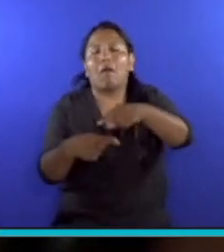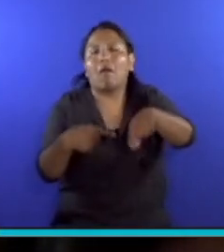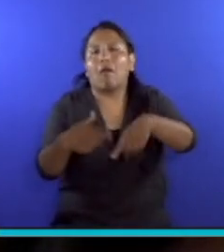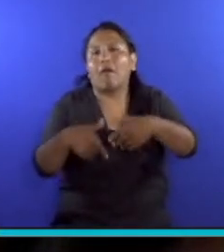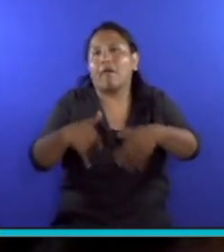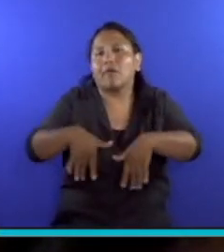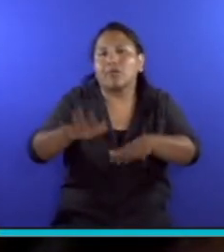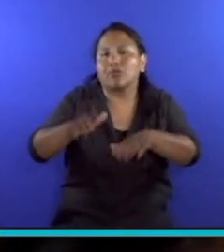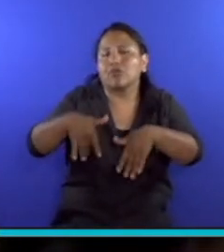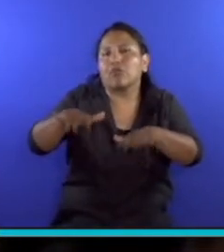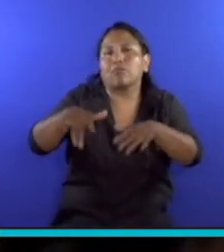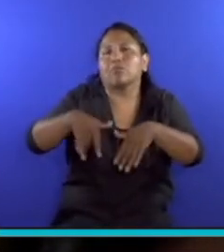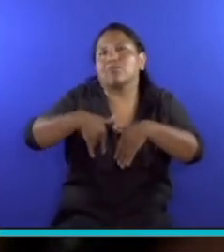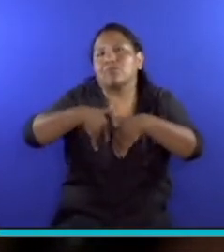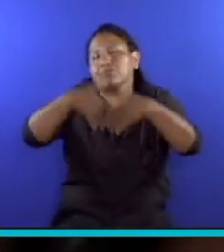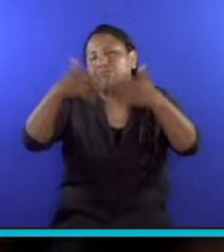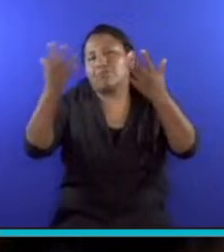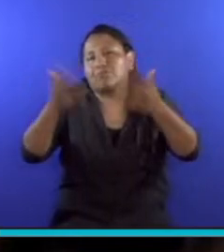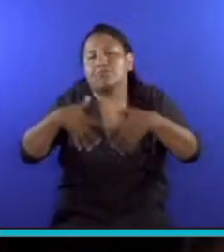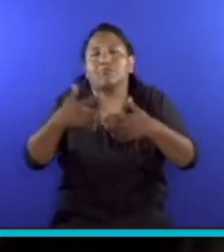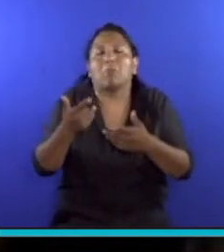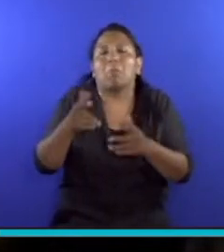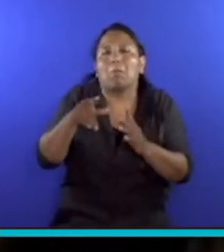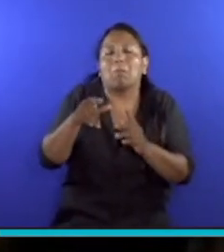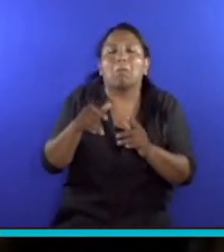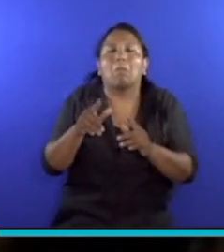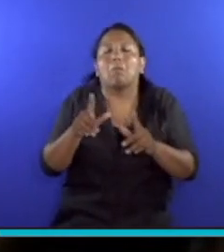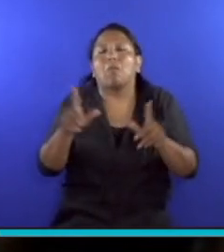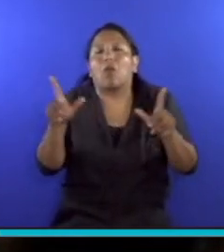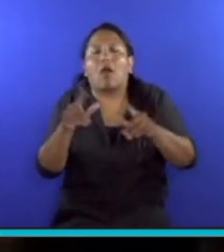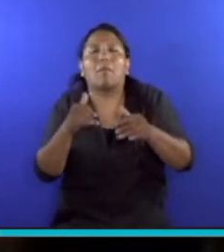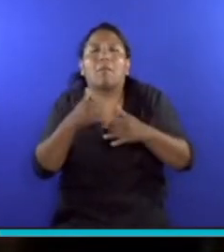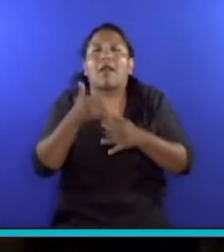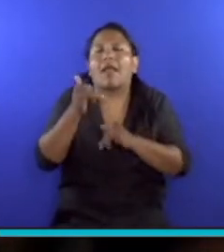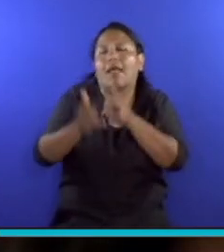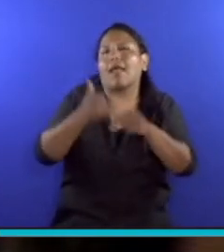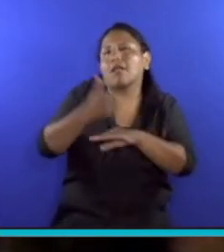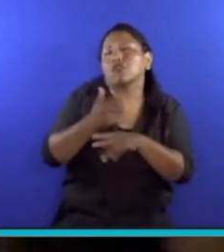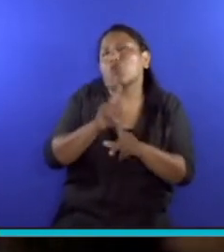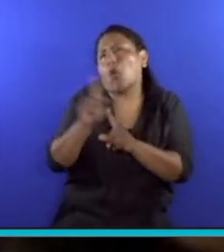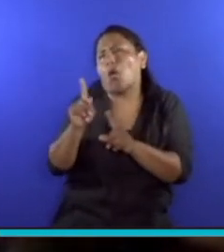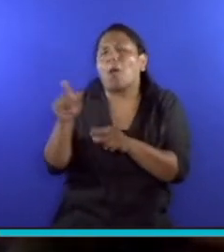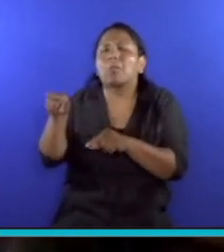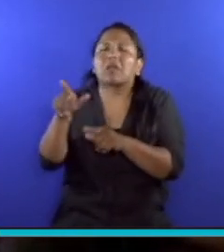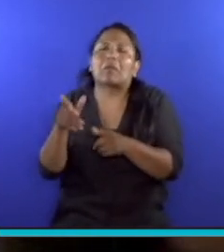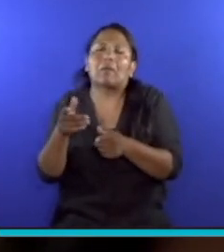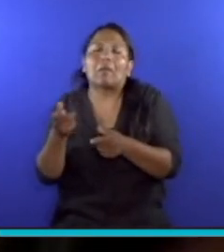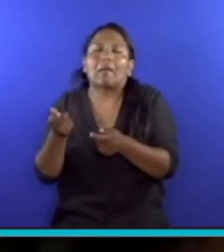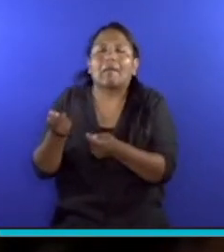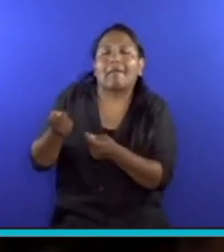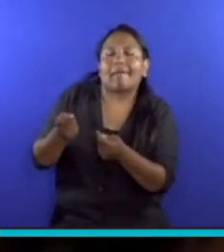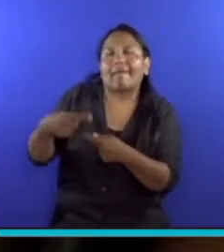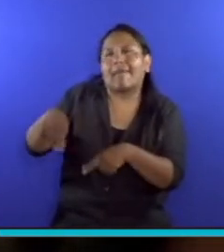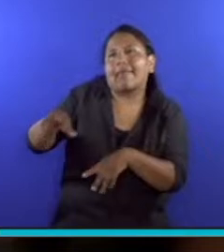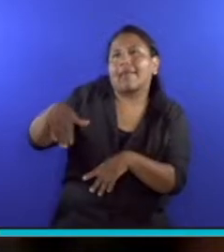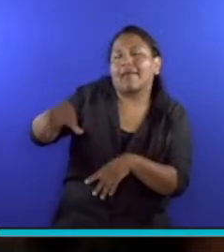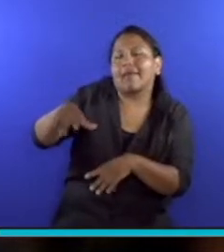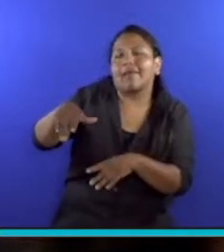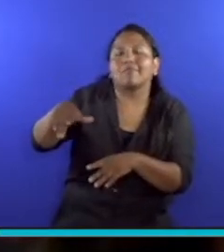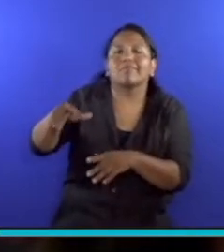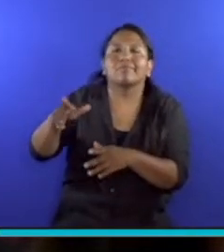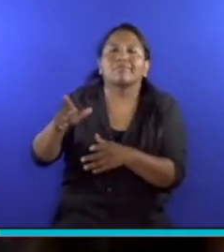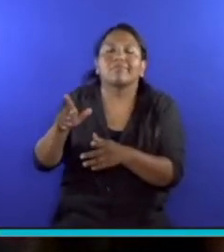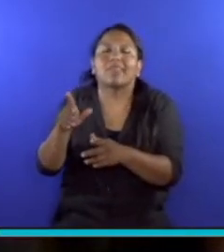que otro programa progresista para decir, no, pero esos son chicaneras, son chicanas de Twitter.